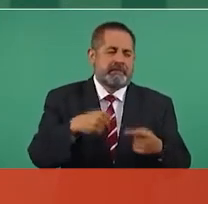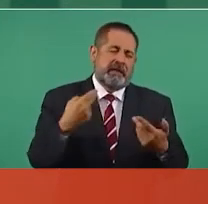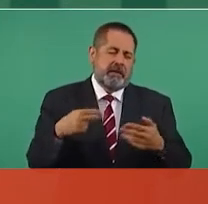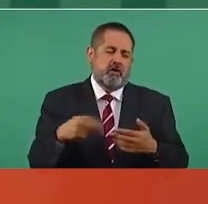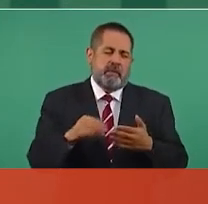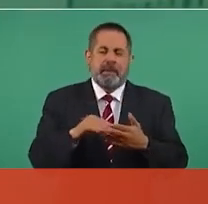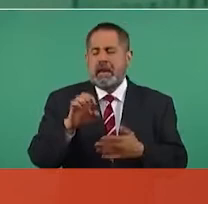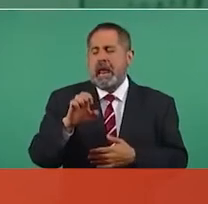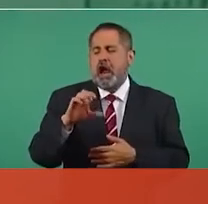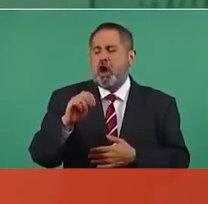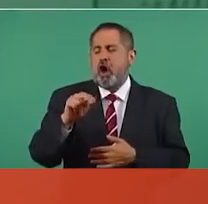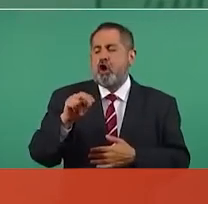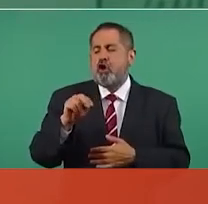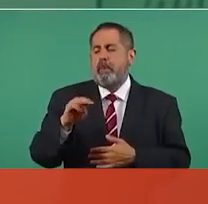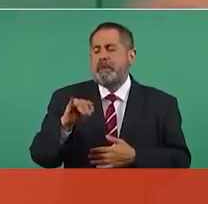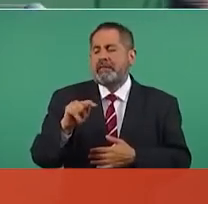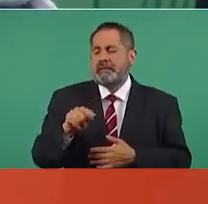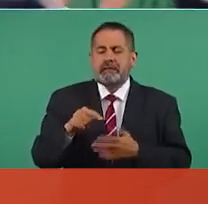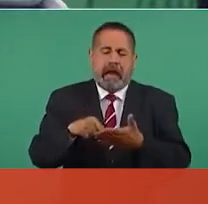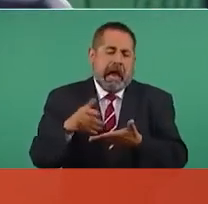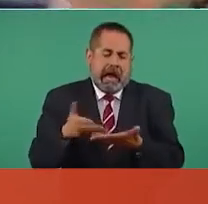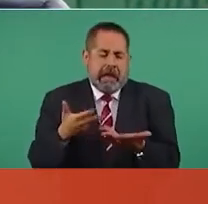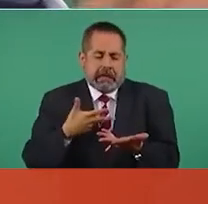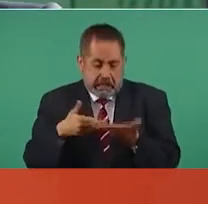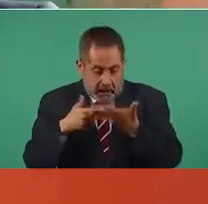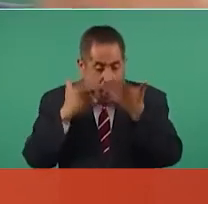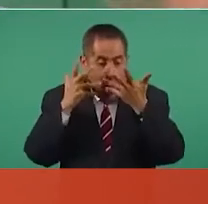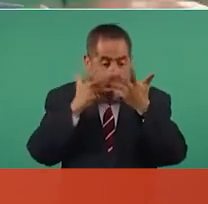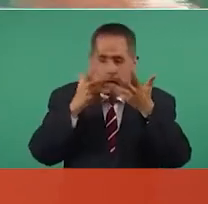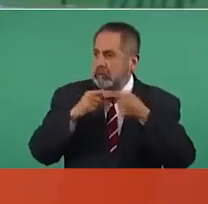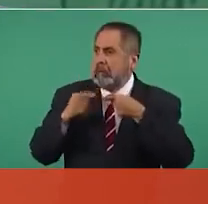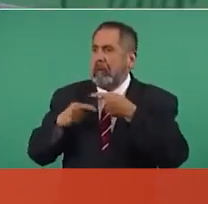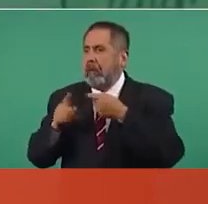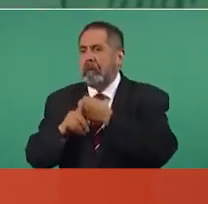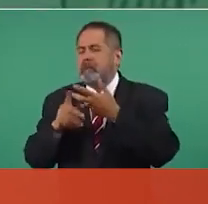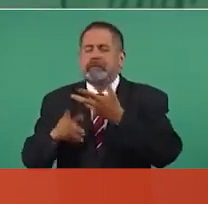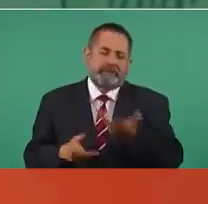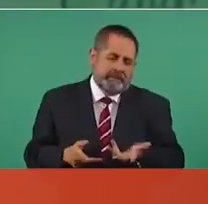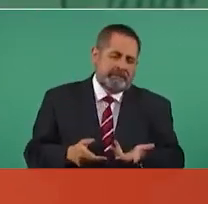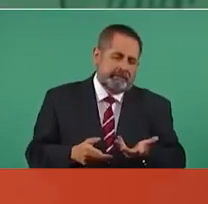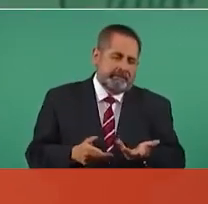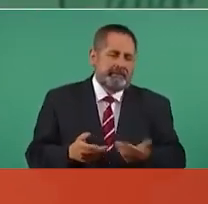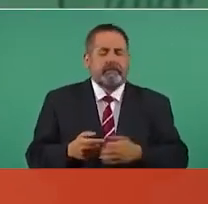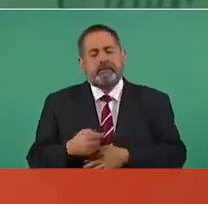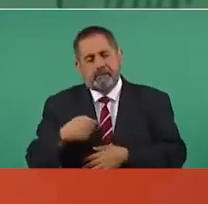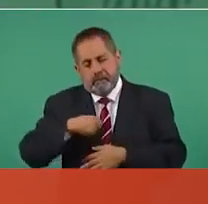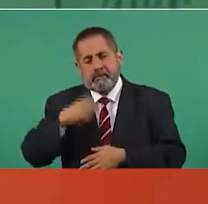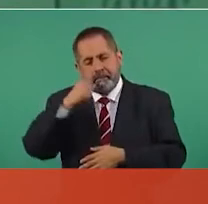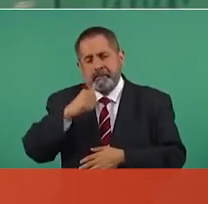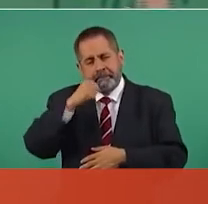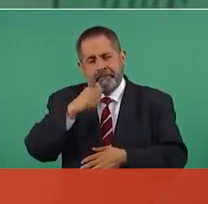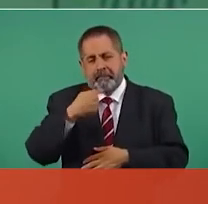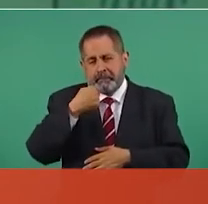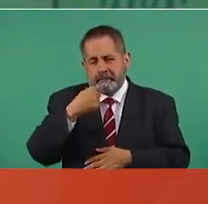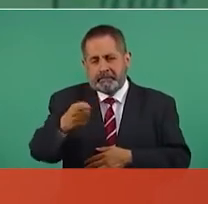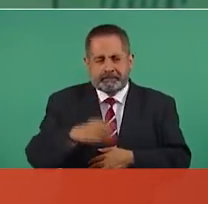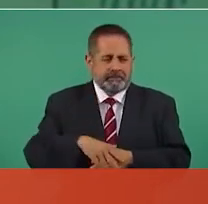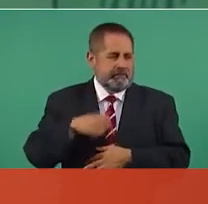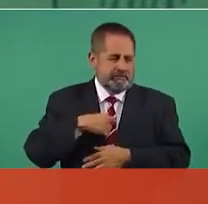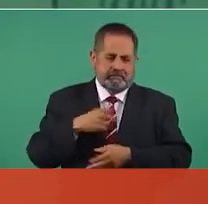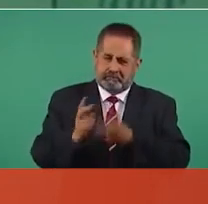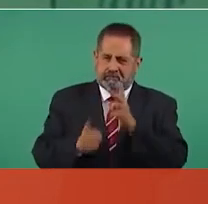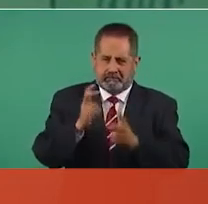Economist. O sea, aquí está todo. Y ustedes, yo siempre les he dicho, aquí hemos